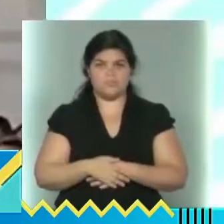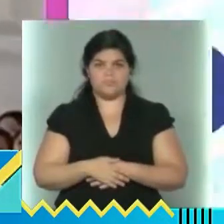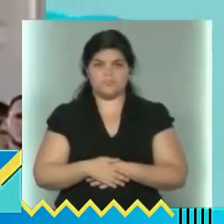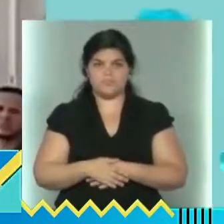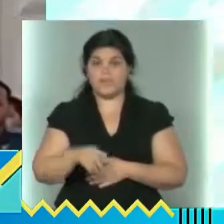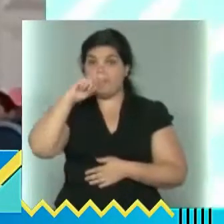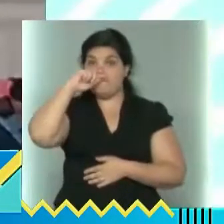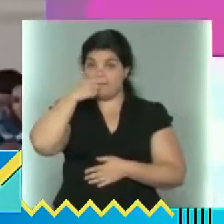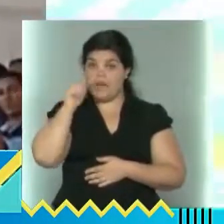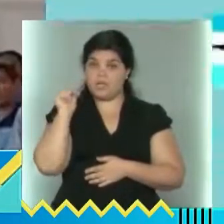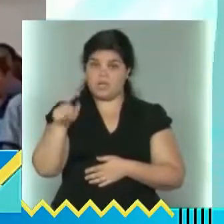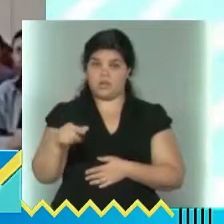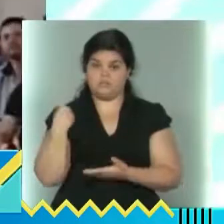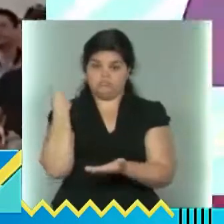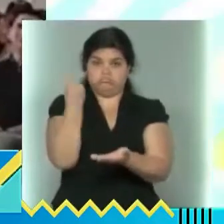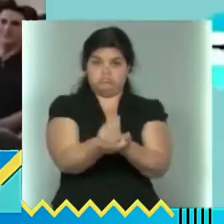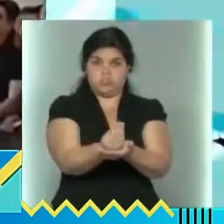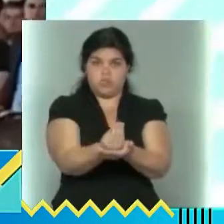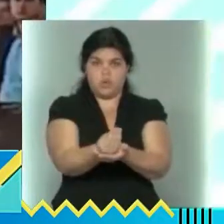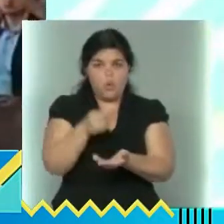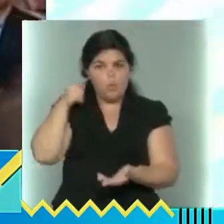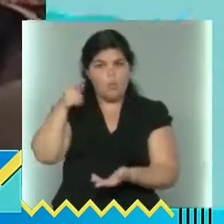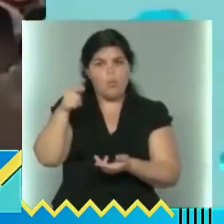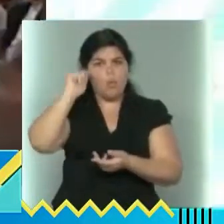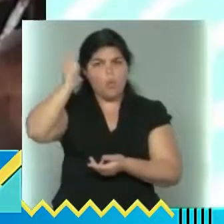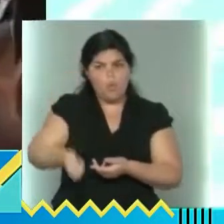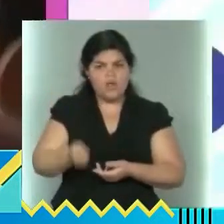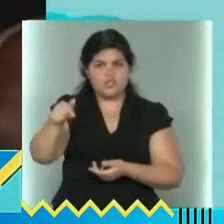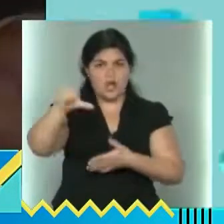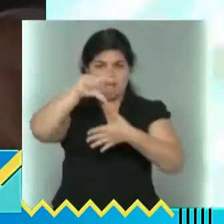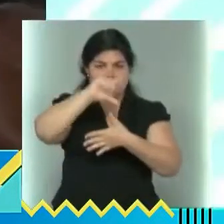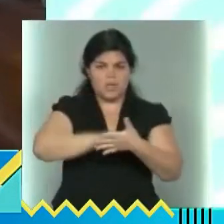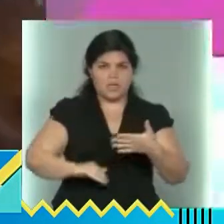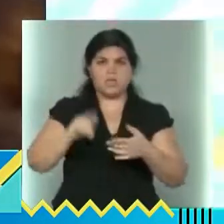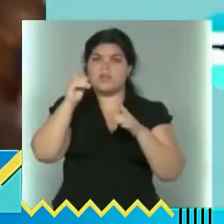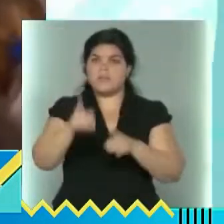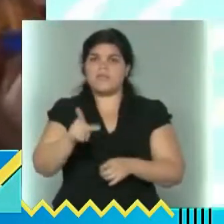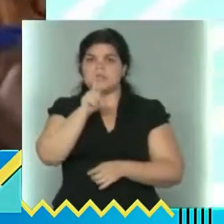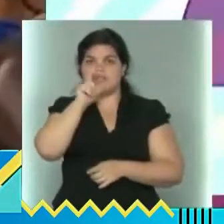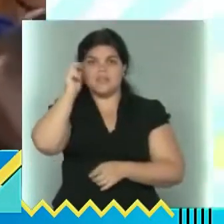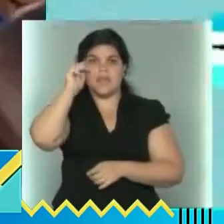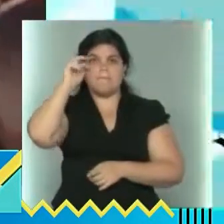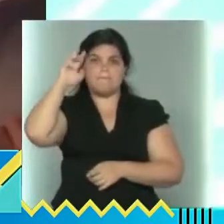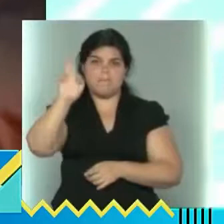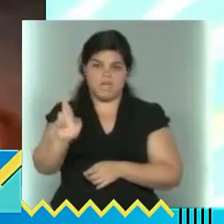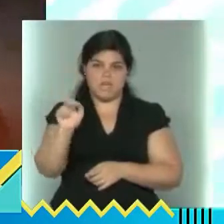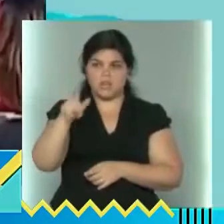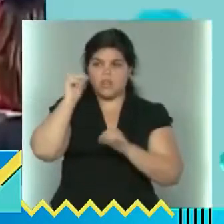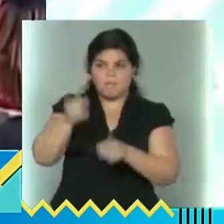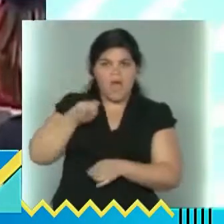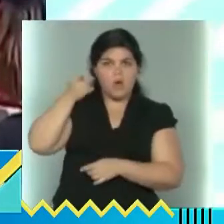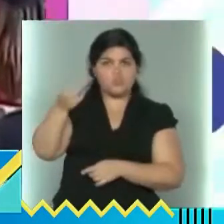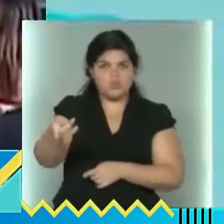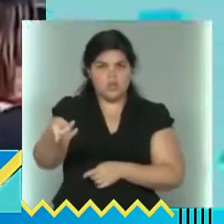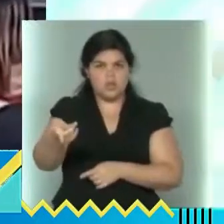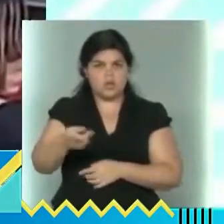Macri fue uno de los presidentes que asumió con más causas judiciales en América Latina. Temer, a ver, está también acusado, digo. Y